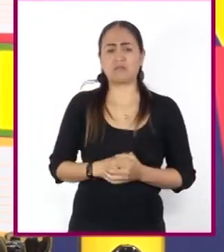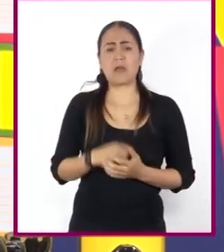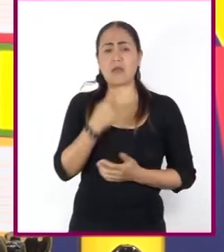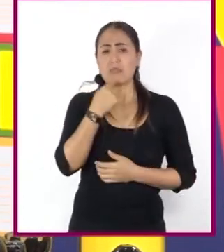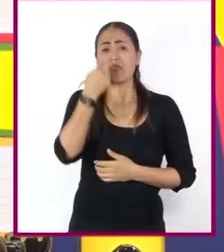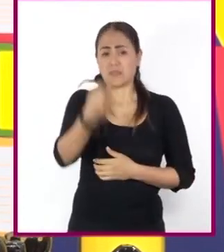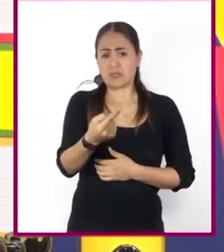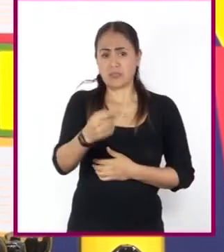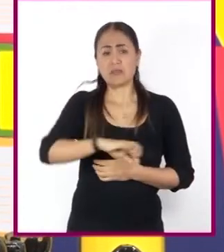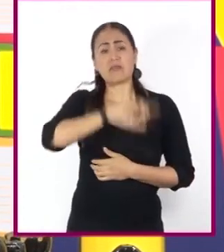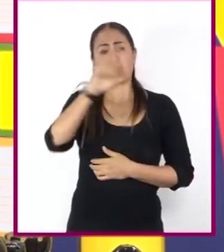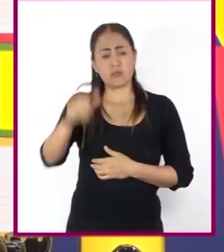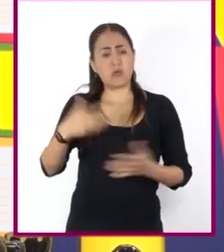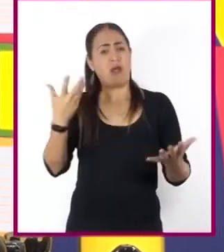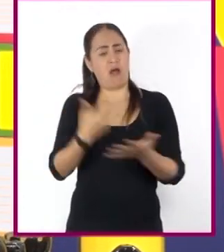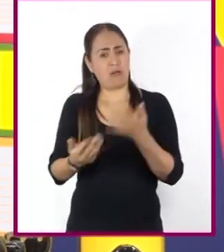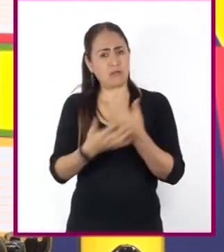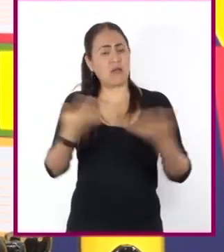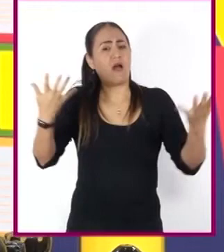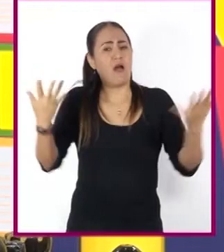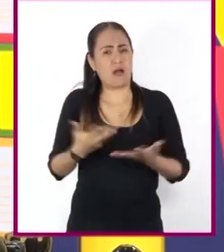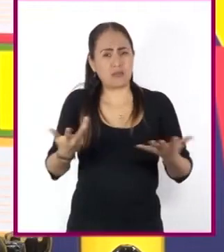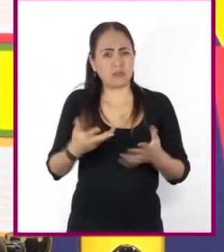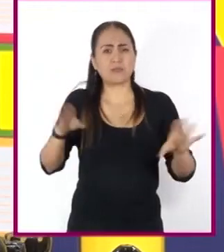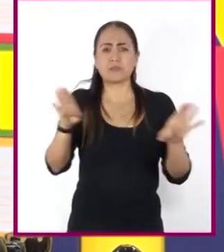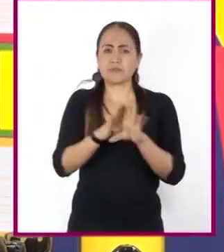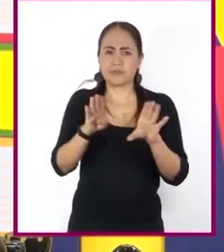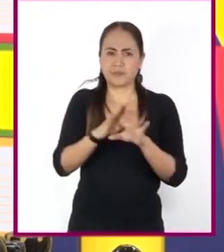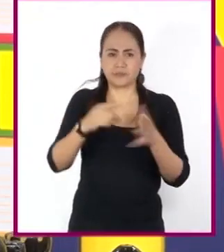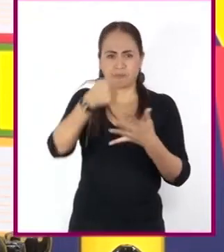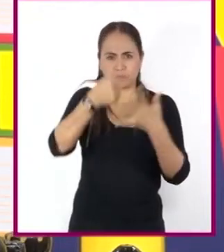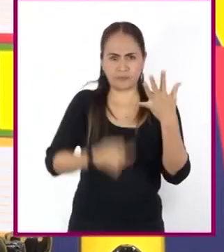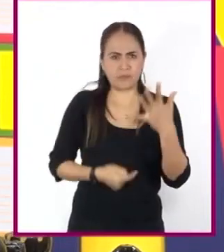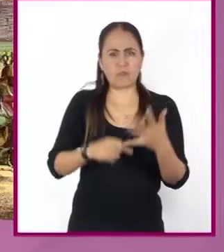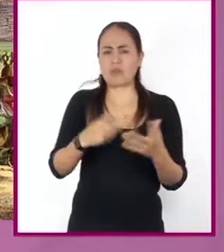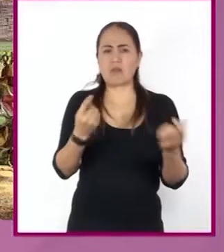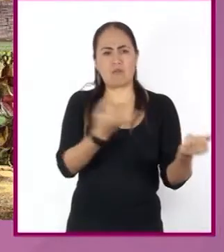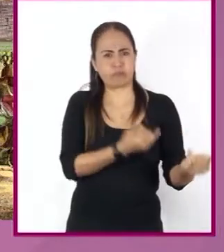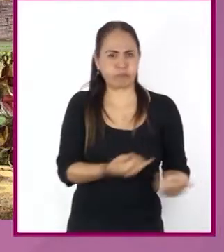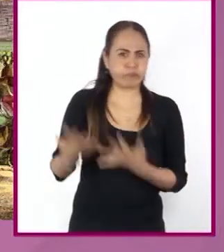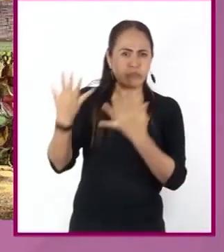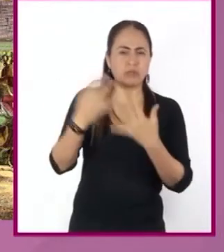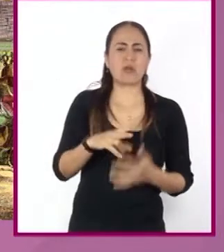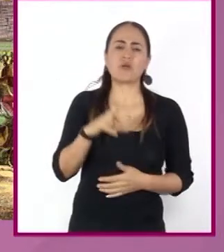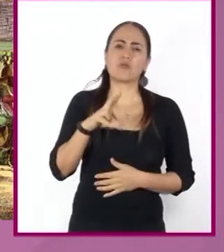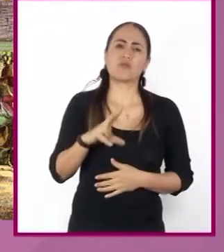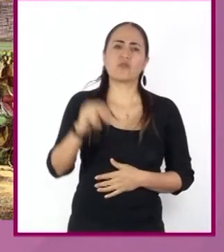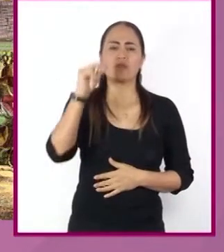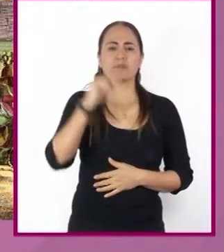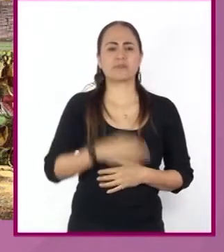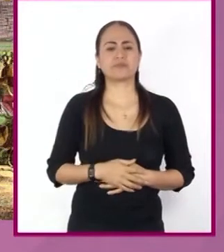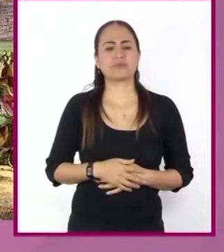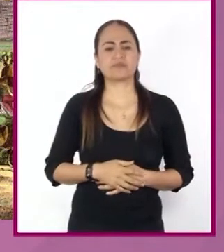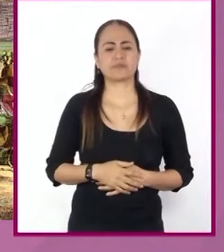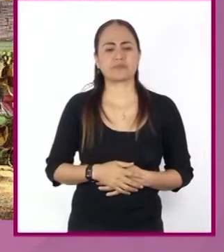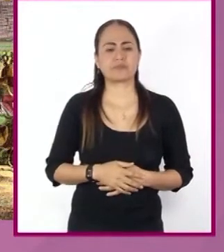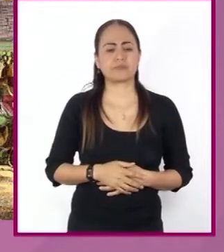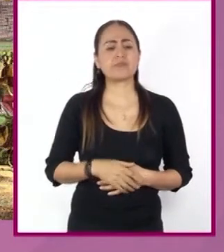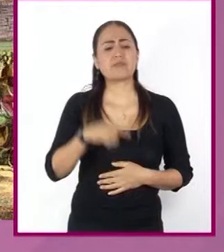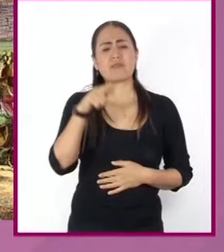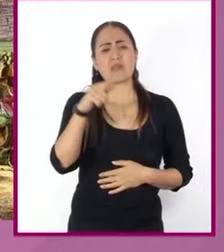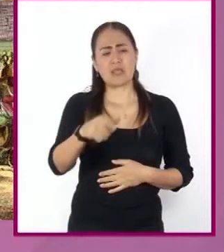acción, mediante la adopción de la política de no importación, es decir, comenzaron a boicotear